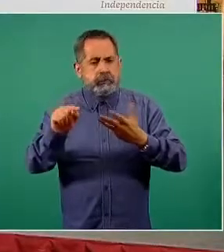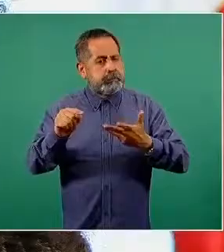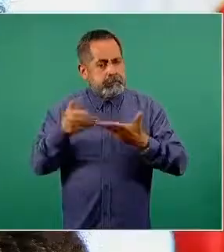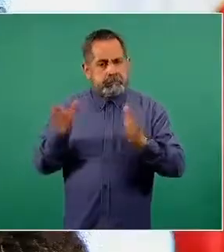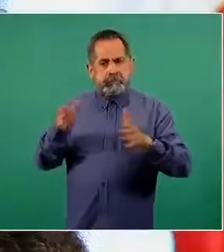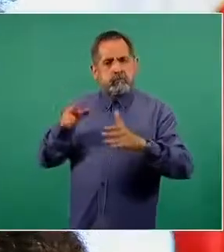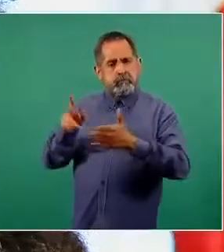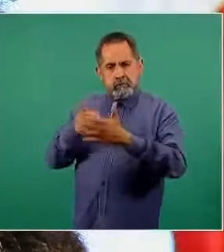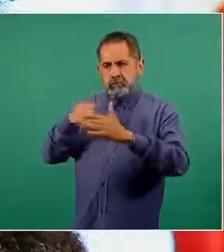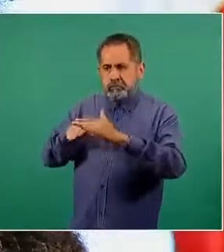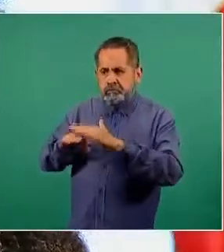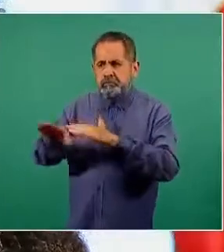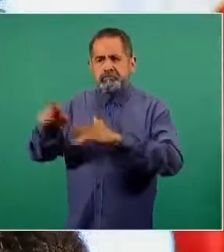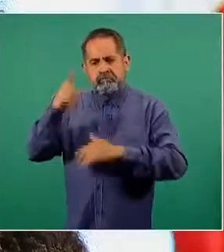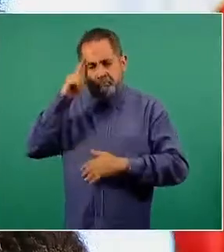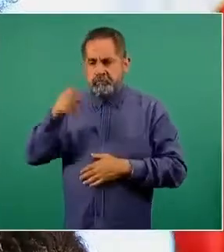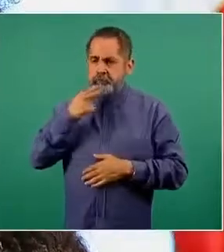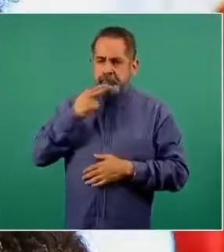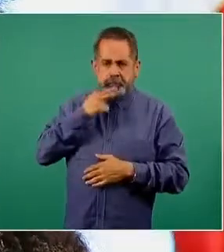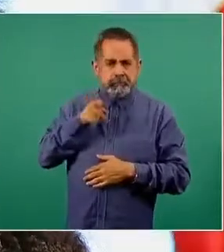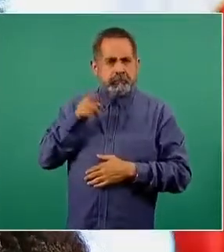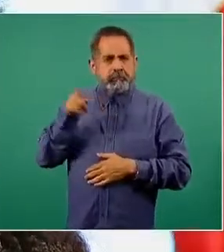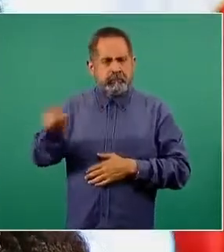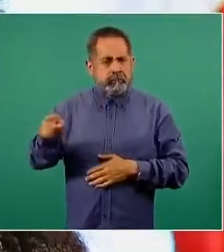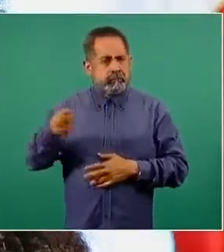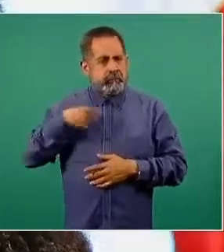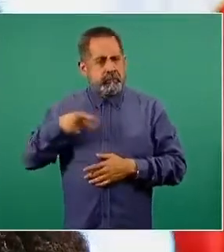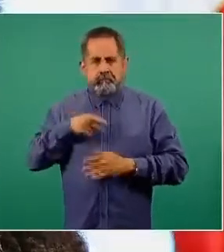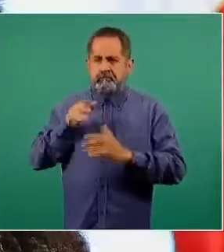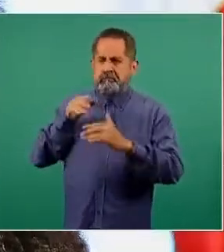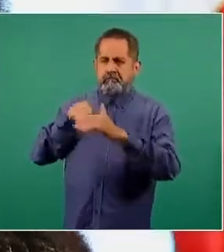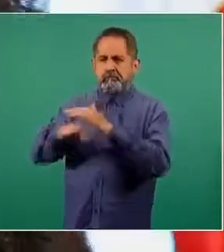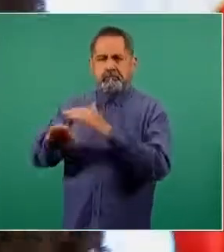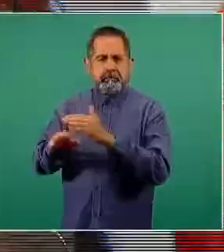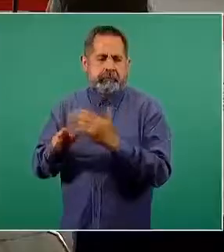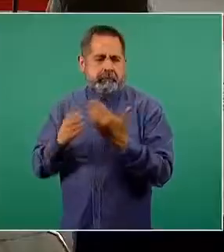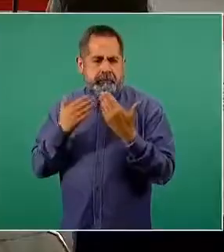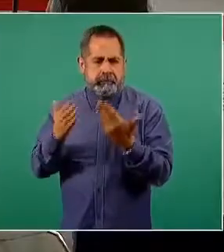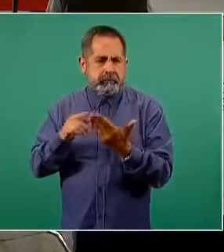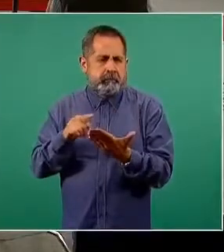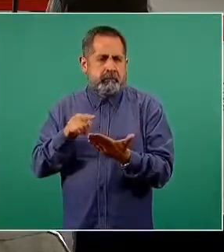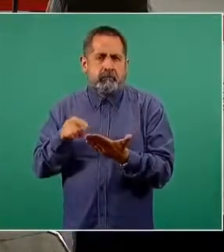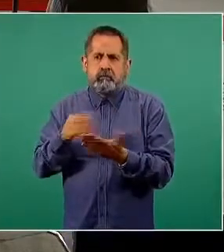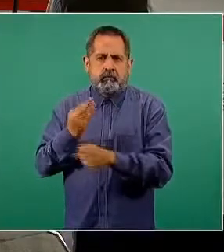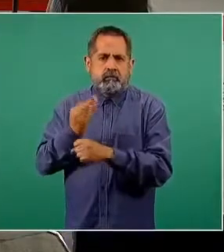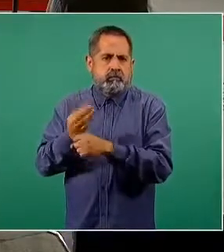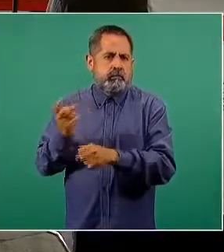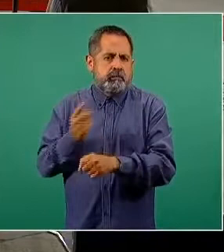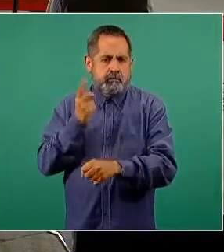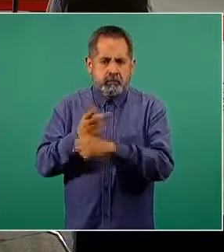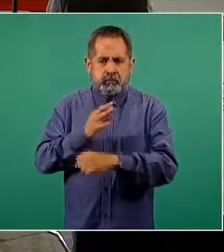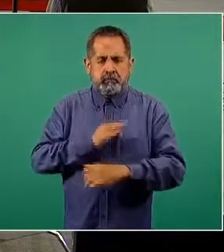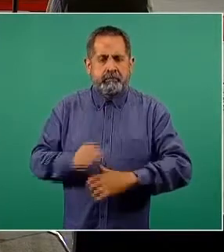puesto acciones para que lo tomemos como ciudadanía, da estos espacios y esta oportunidad. La que